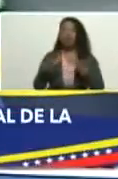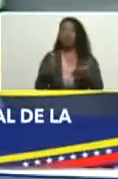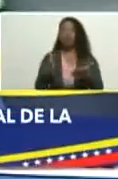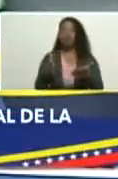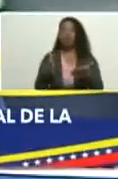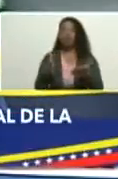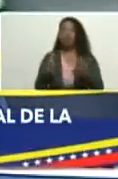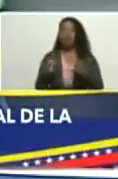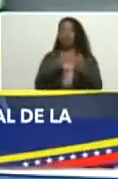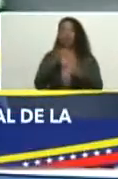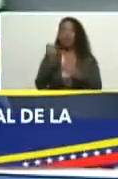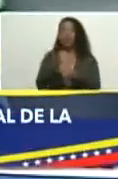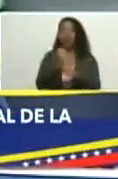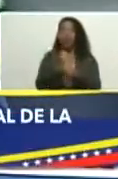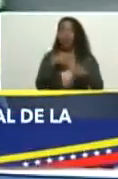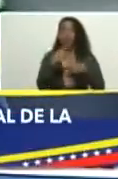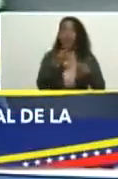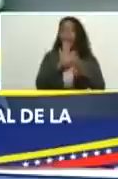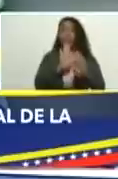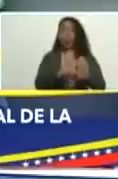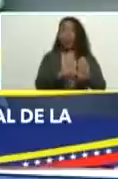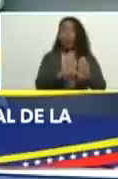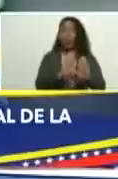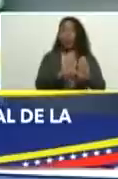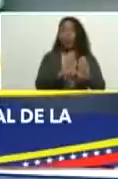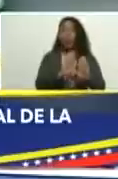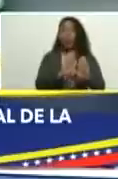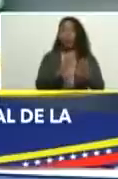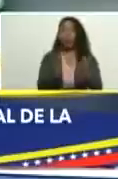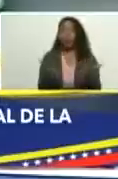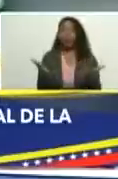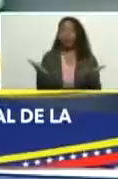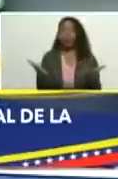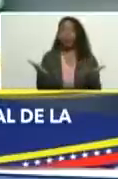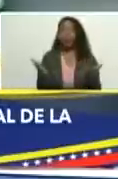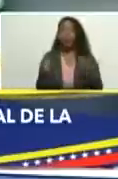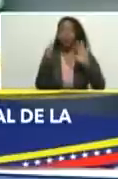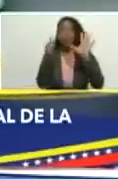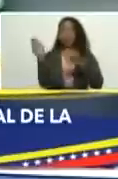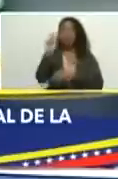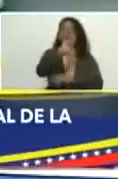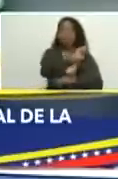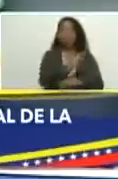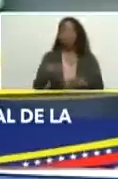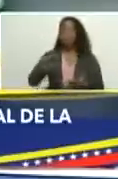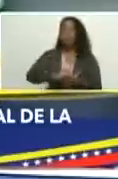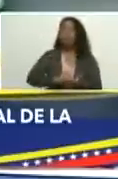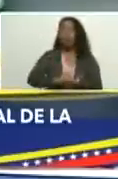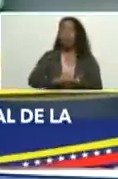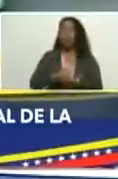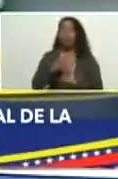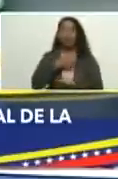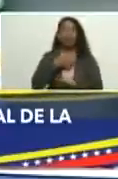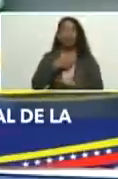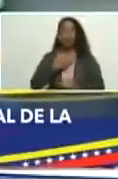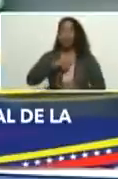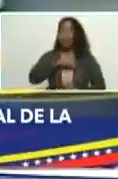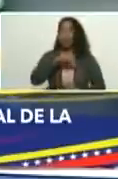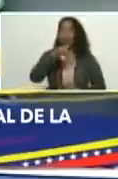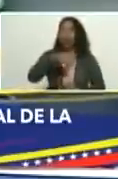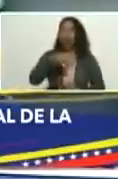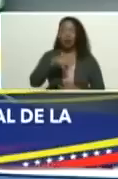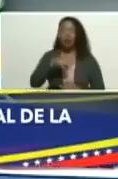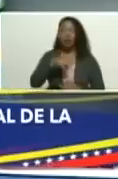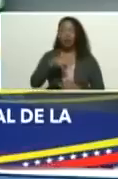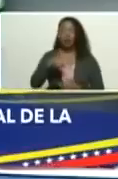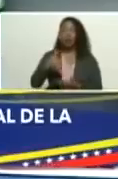baja de producción. Ahora llegó. ¿Y si dentro de 6 meses vuelve a pasar? No podemos nosotros estar con